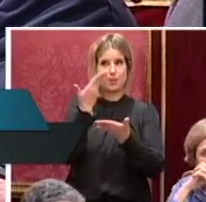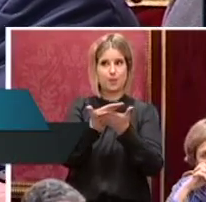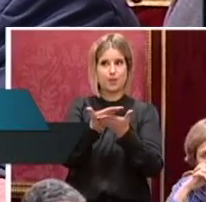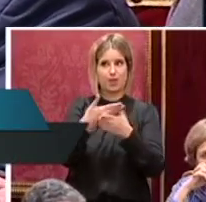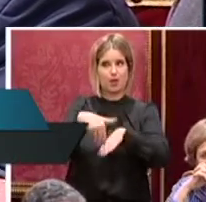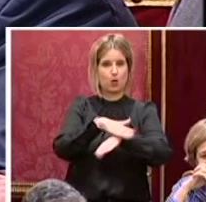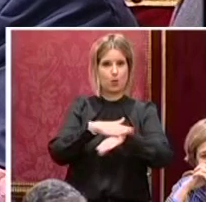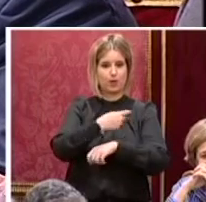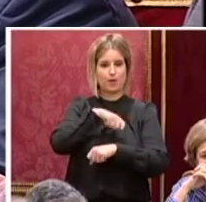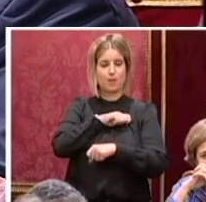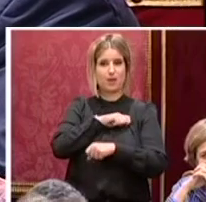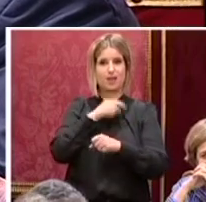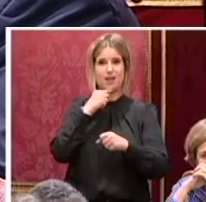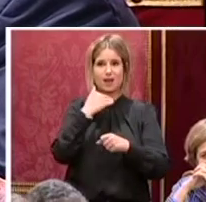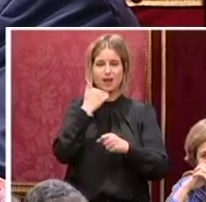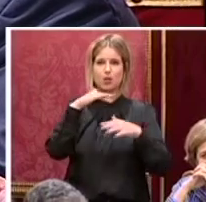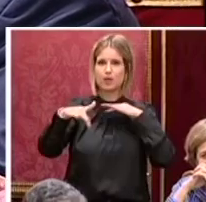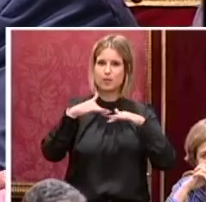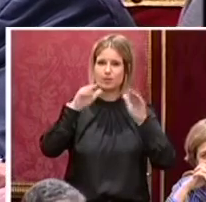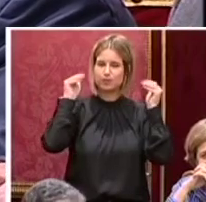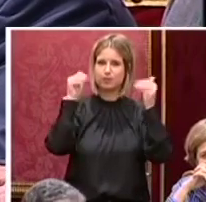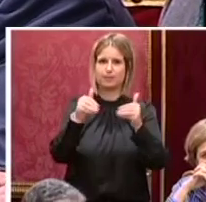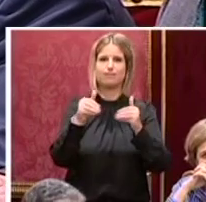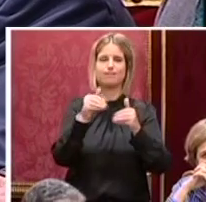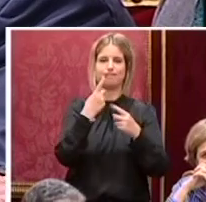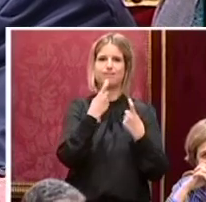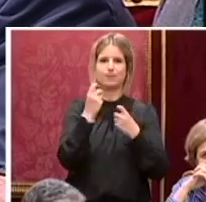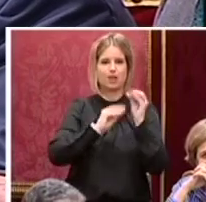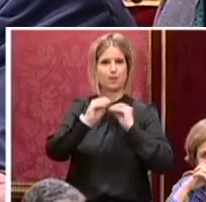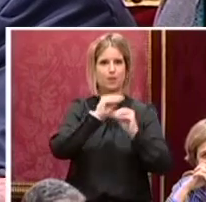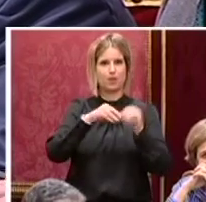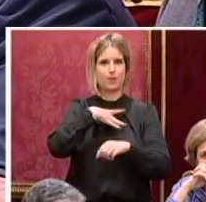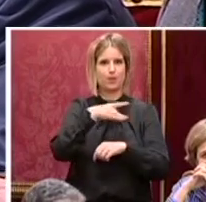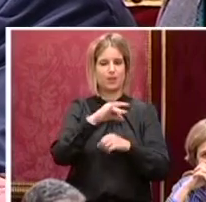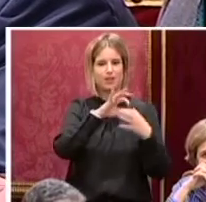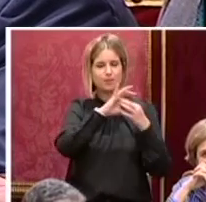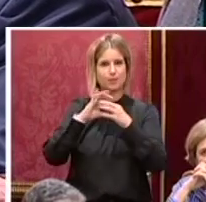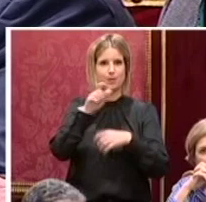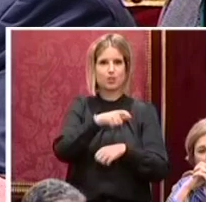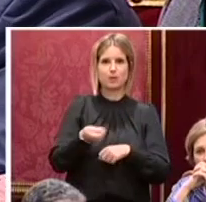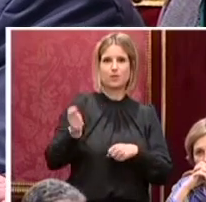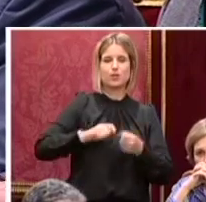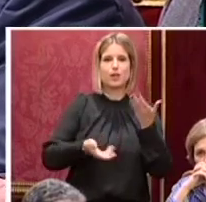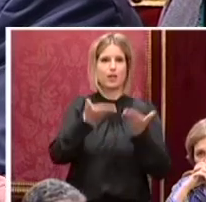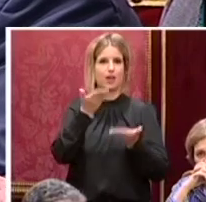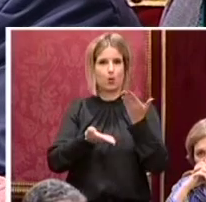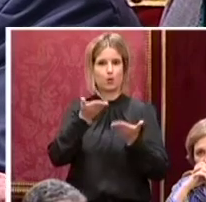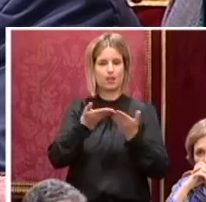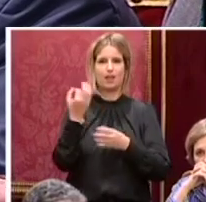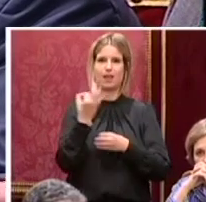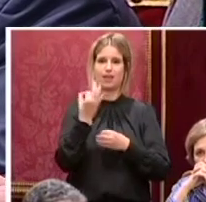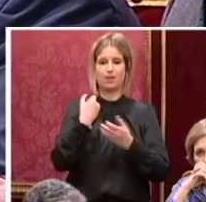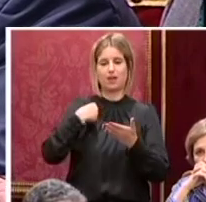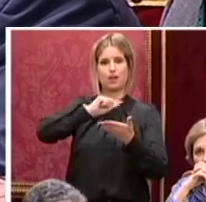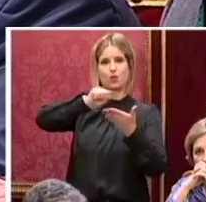Gobierno central a realizar aquellas actuaciones y modificaciones necesarias que posibiliten, en relación con los profesionales de la justicia que tienen